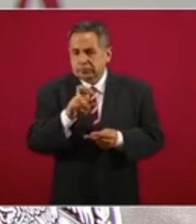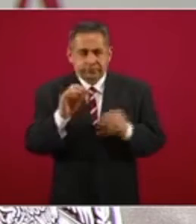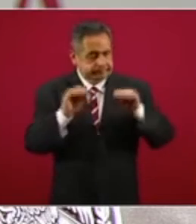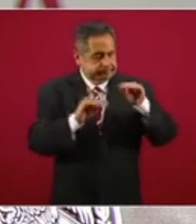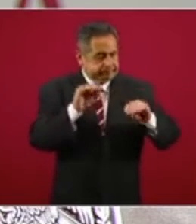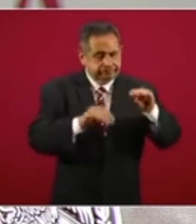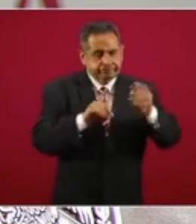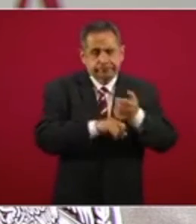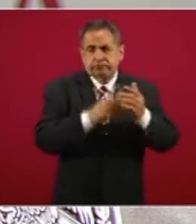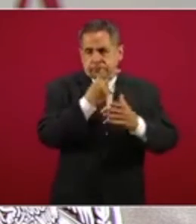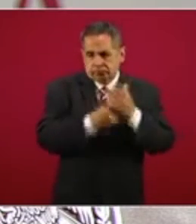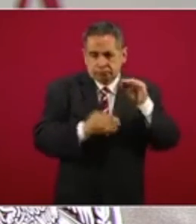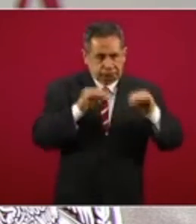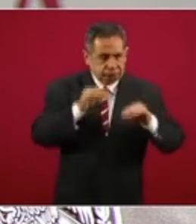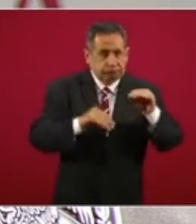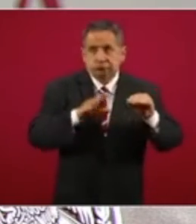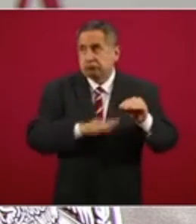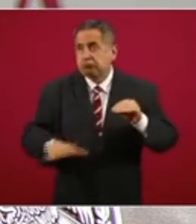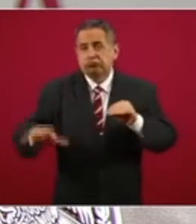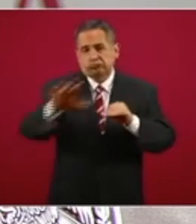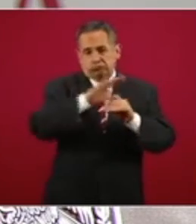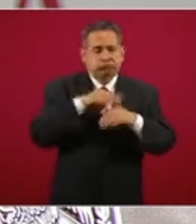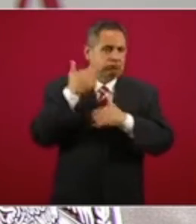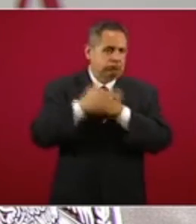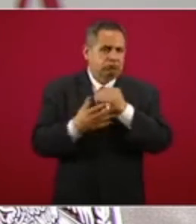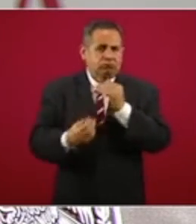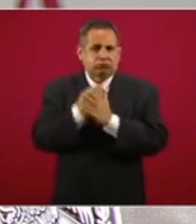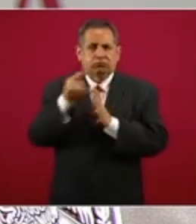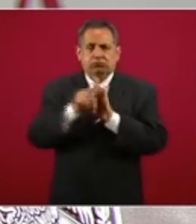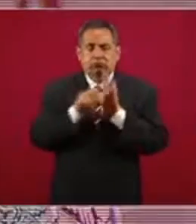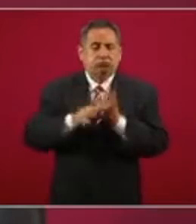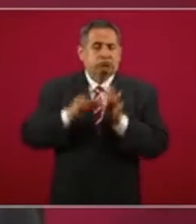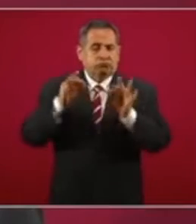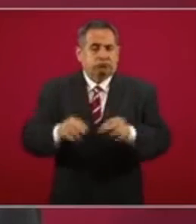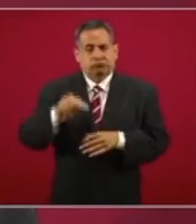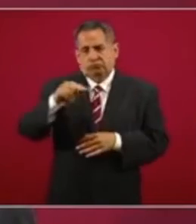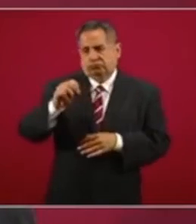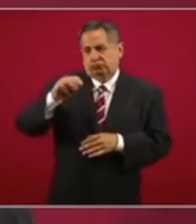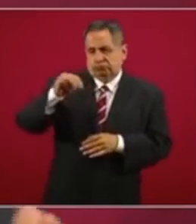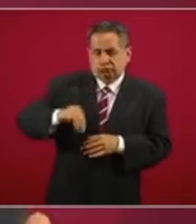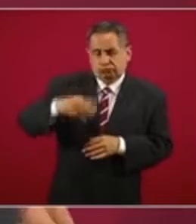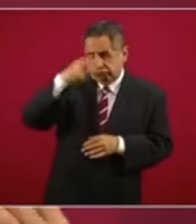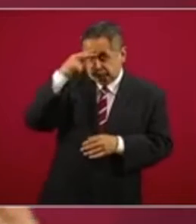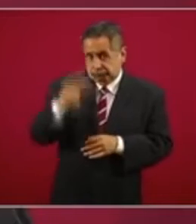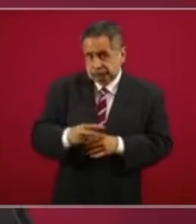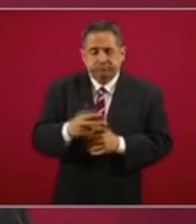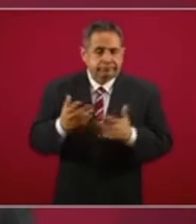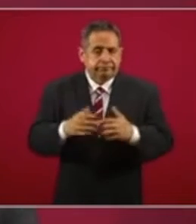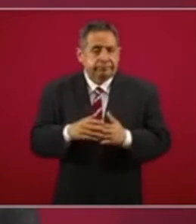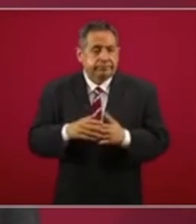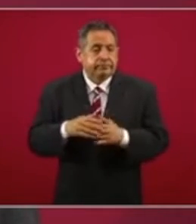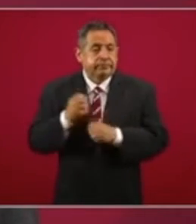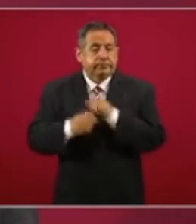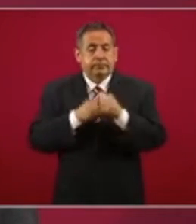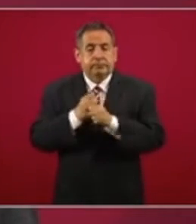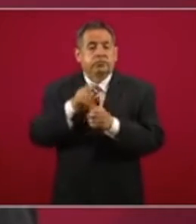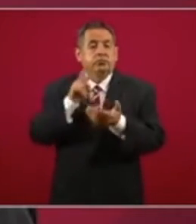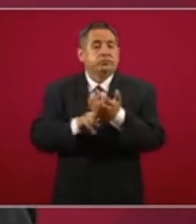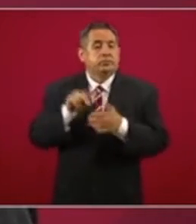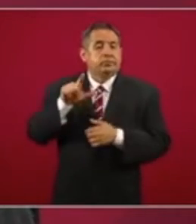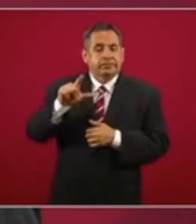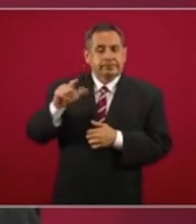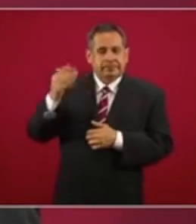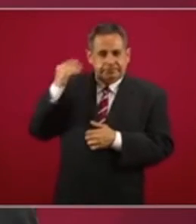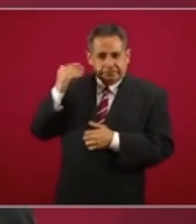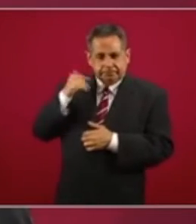como es todo el proceso de una nueva norma oficial mexicana y en el 2017 se tuvo el